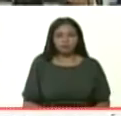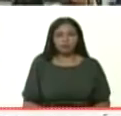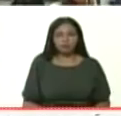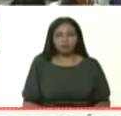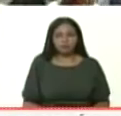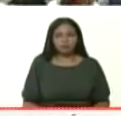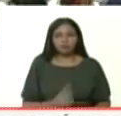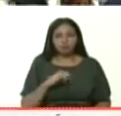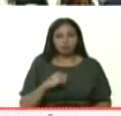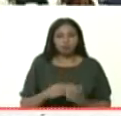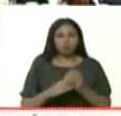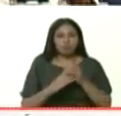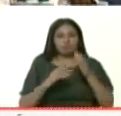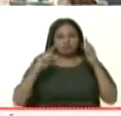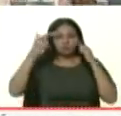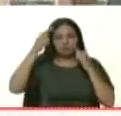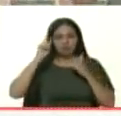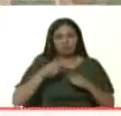Nuestro comandante Hugo Chávez